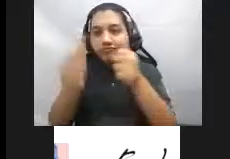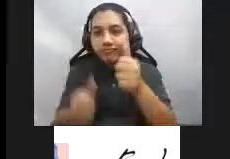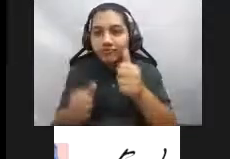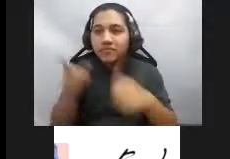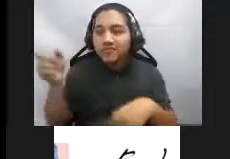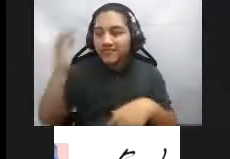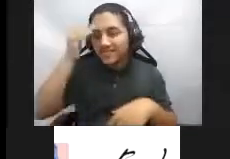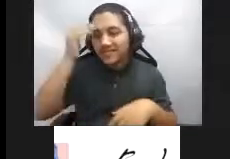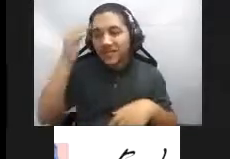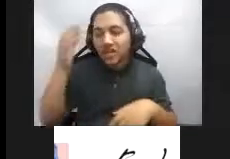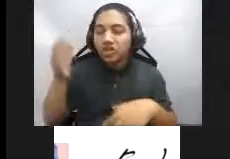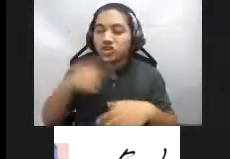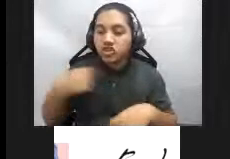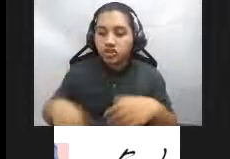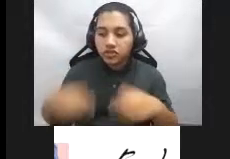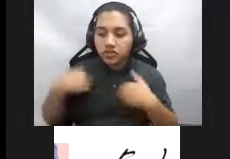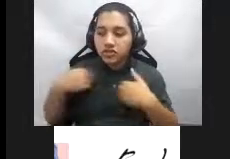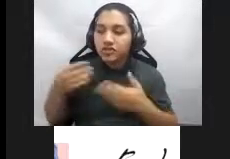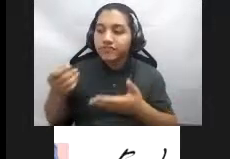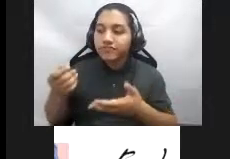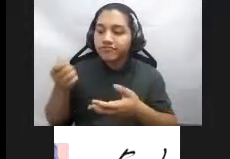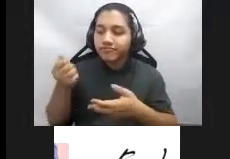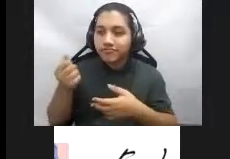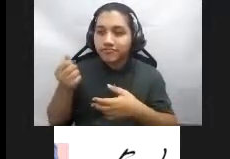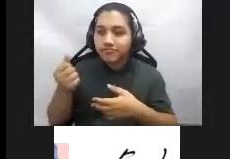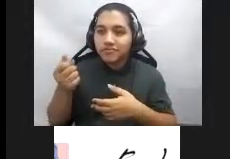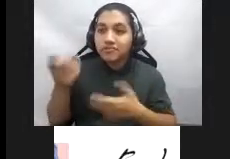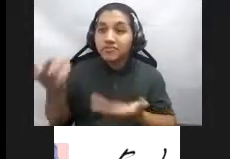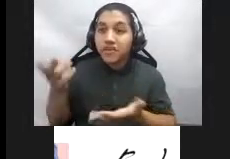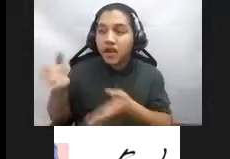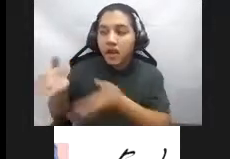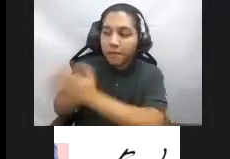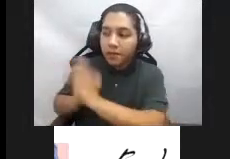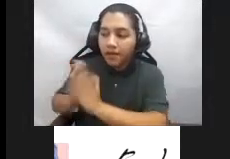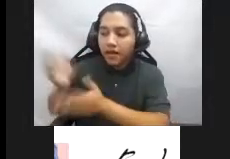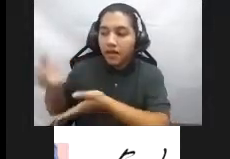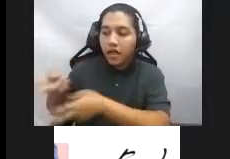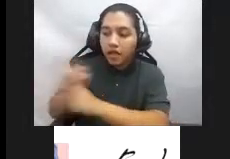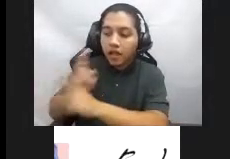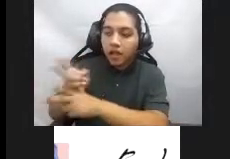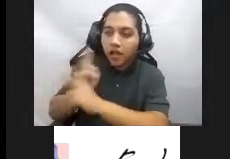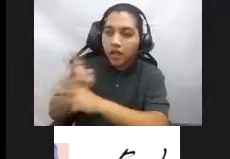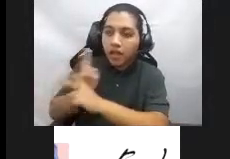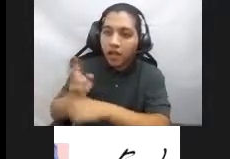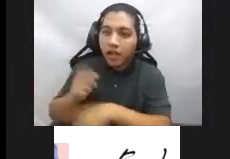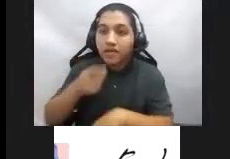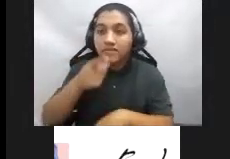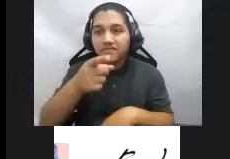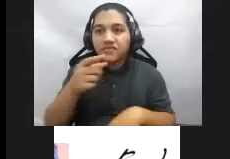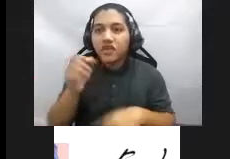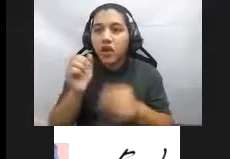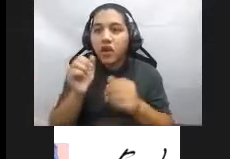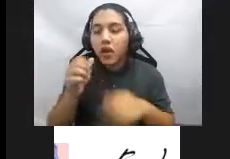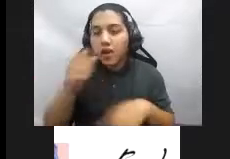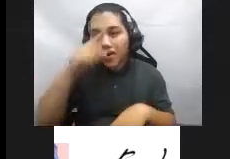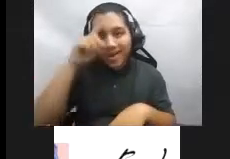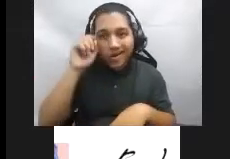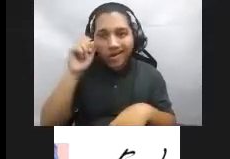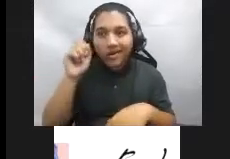tenían dinero, los sobornaban y le pedían dinero. Los mismos esclavos africanos